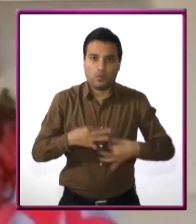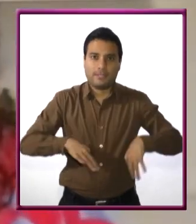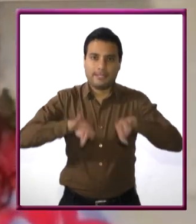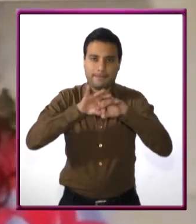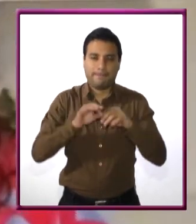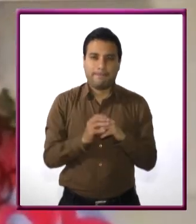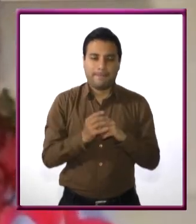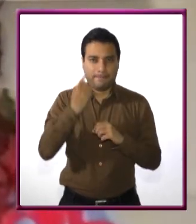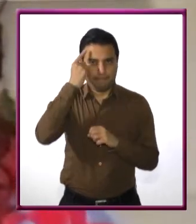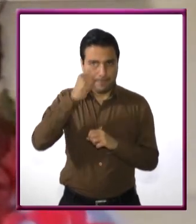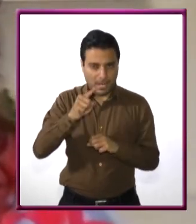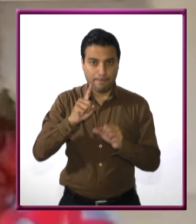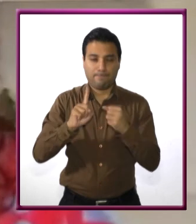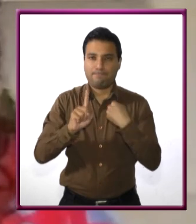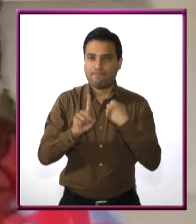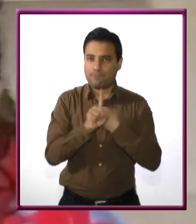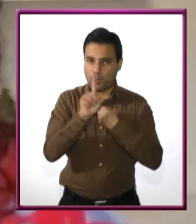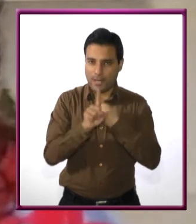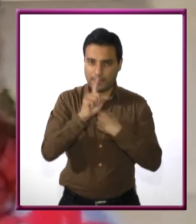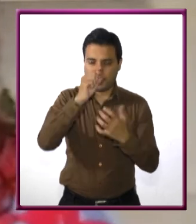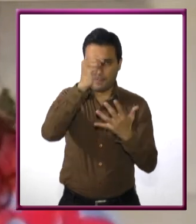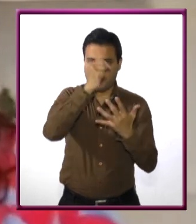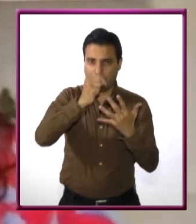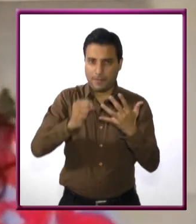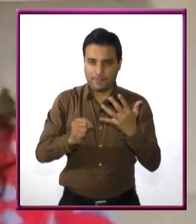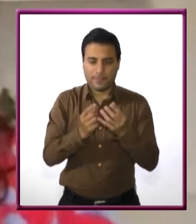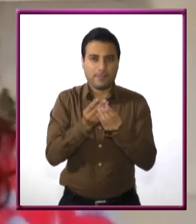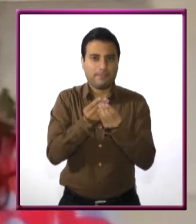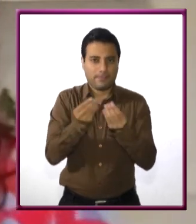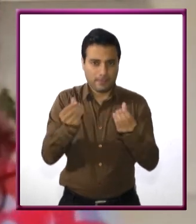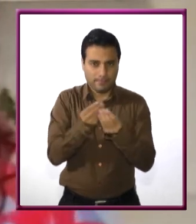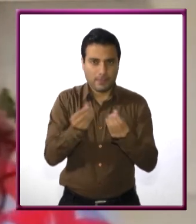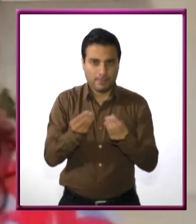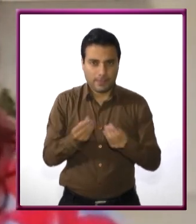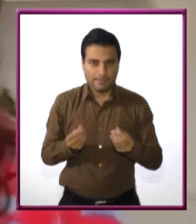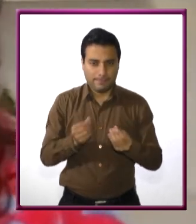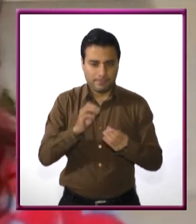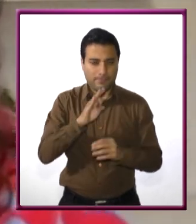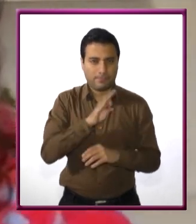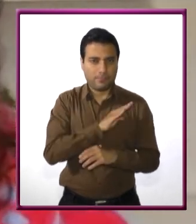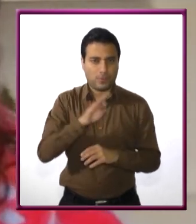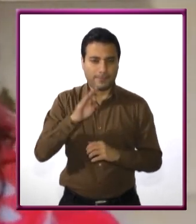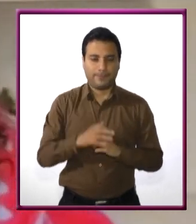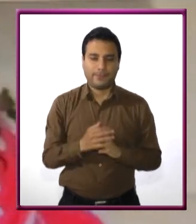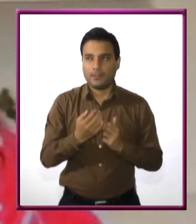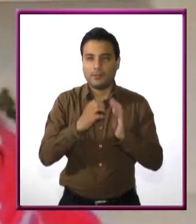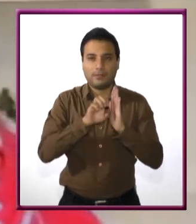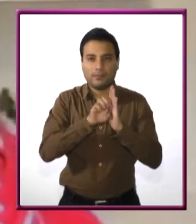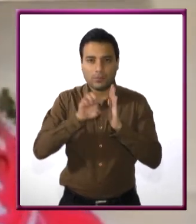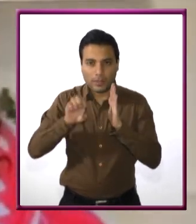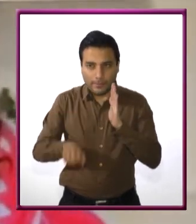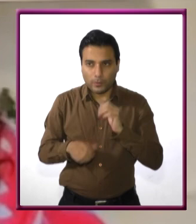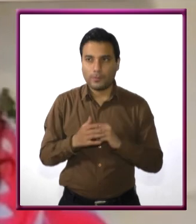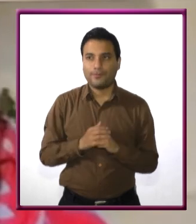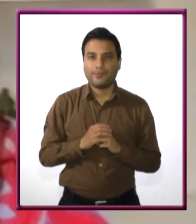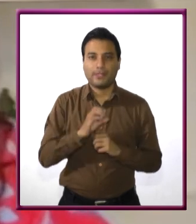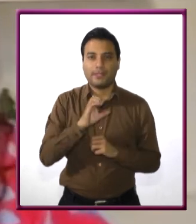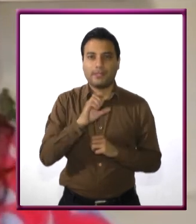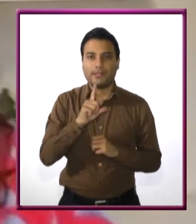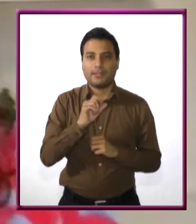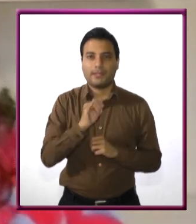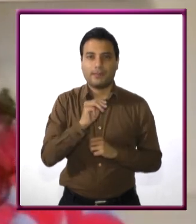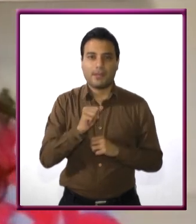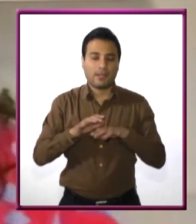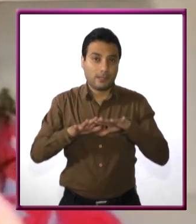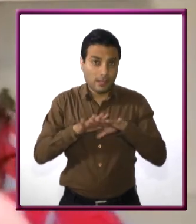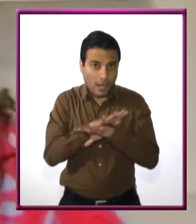para poder afrontar los problemas o los grandes retos que enfrentamos como humanidad, ¿no? Por ejemplo, el cambio